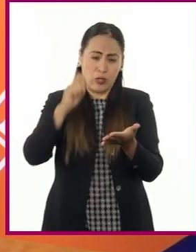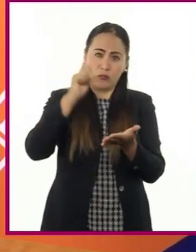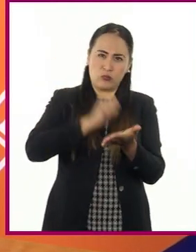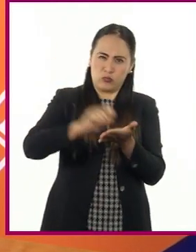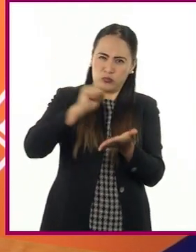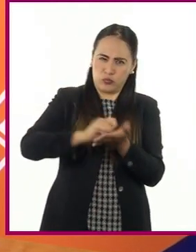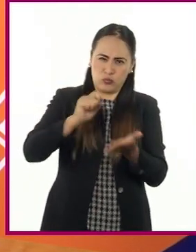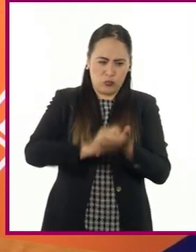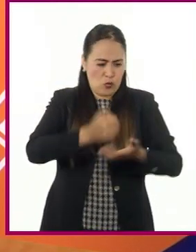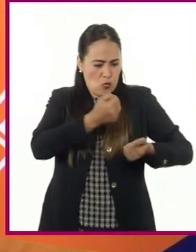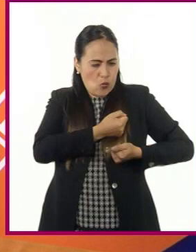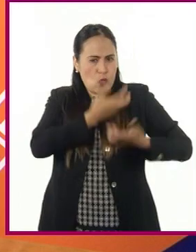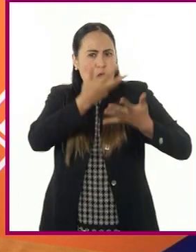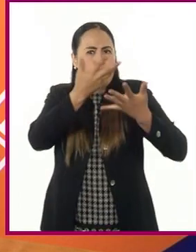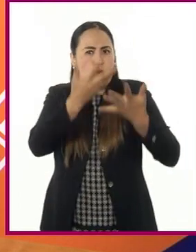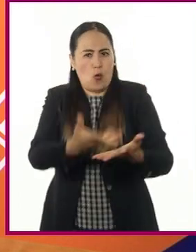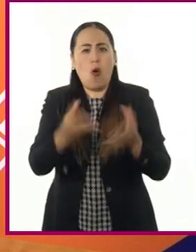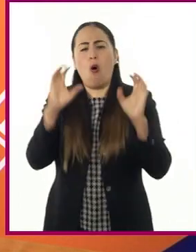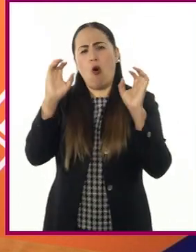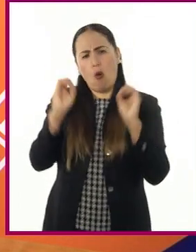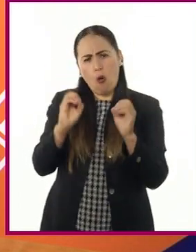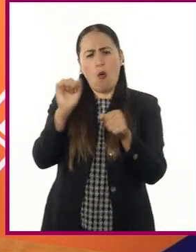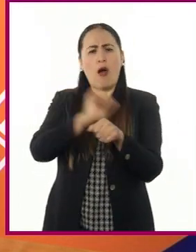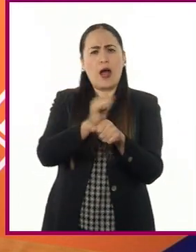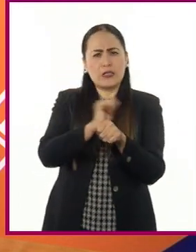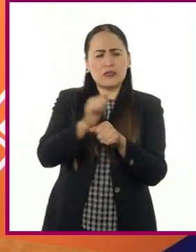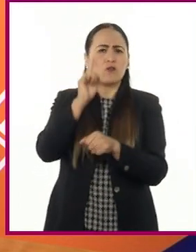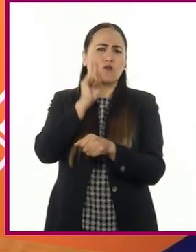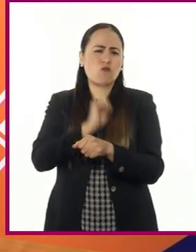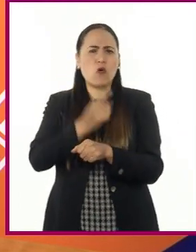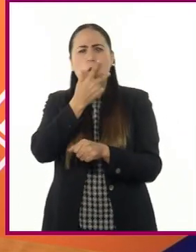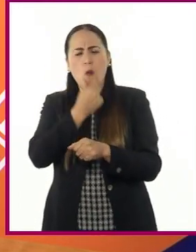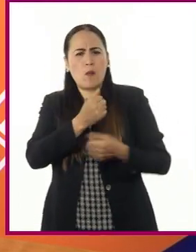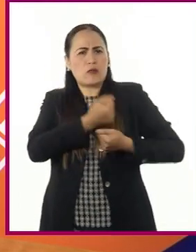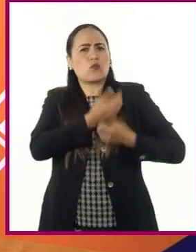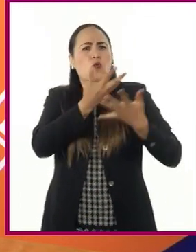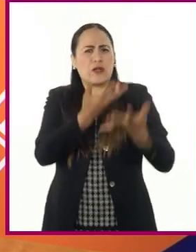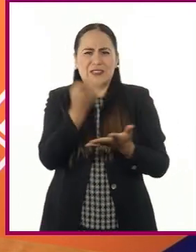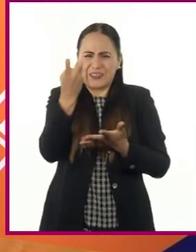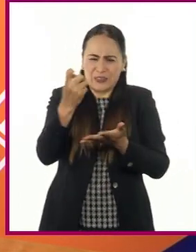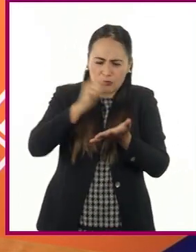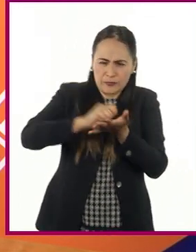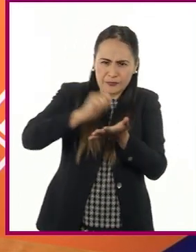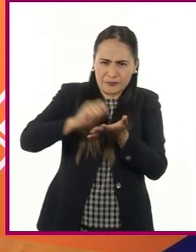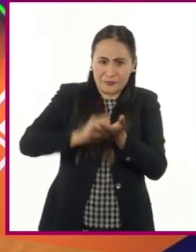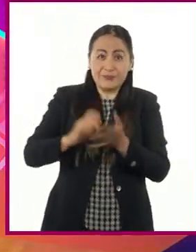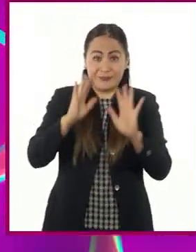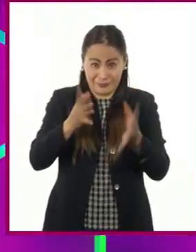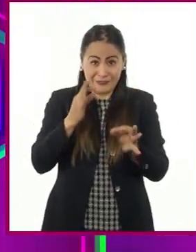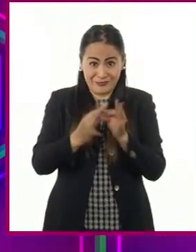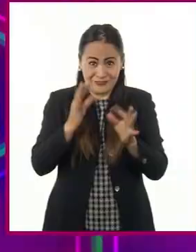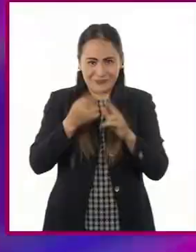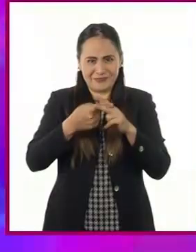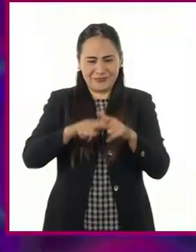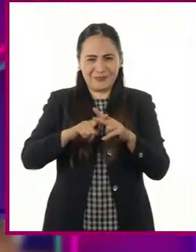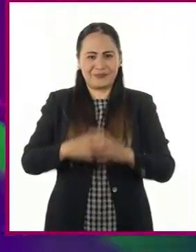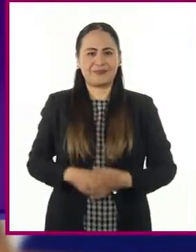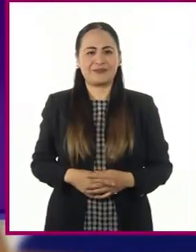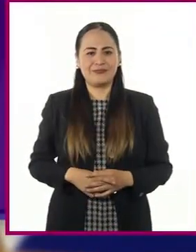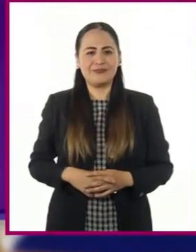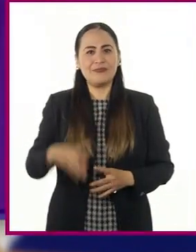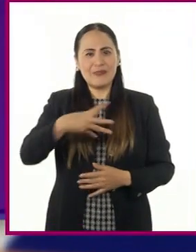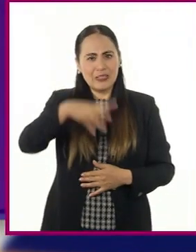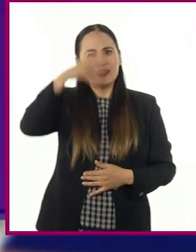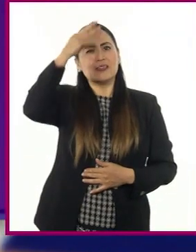poéticos y el discurso de los artistas y los poetas. ¿Listas y listos? Muy bien, iniciamos. El